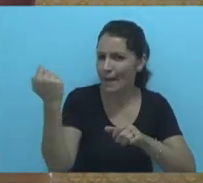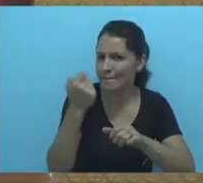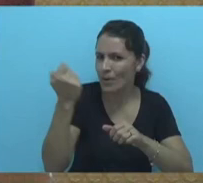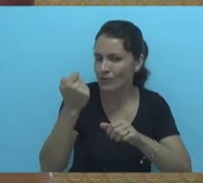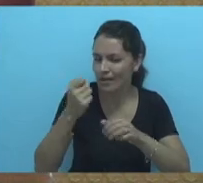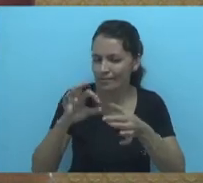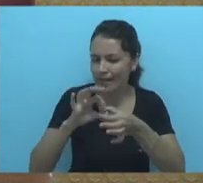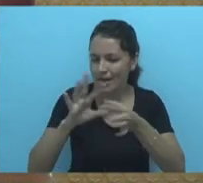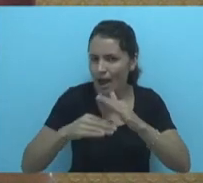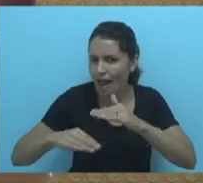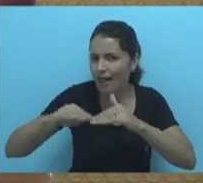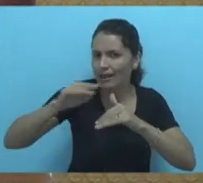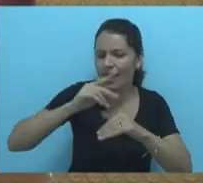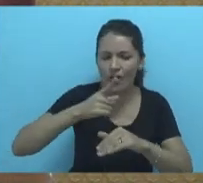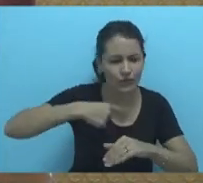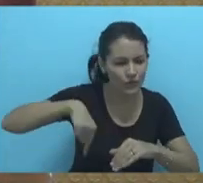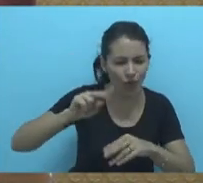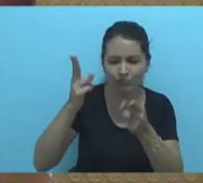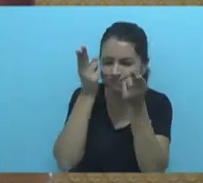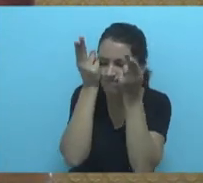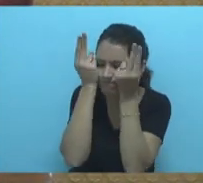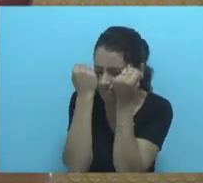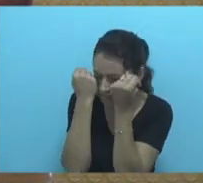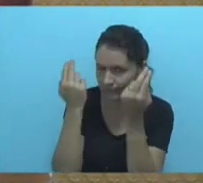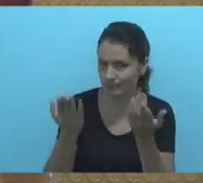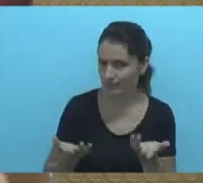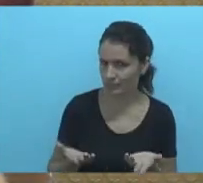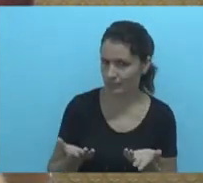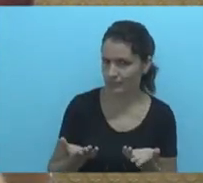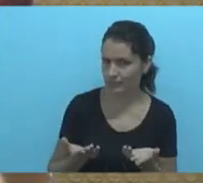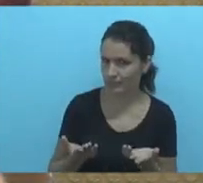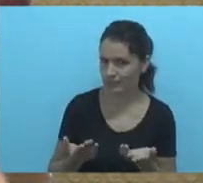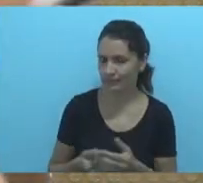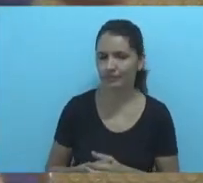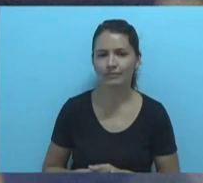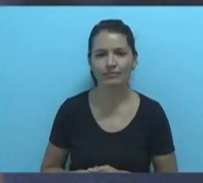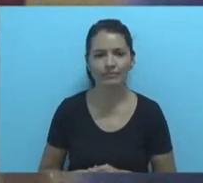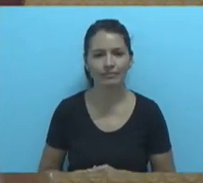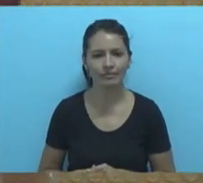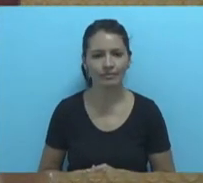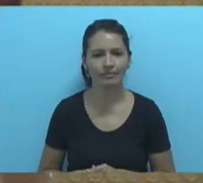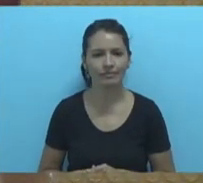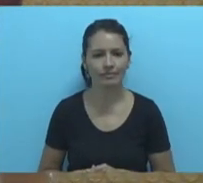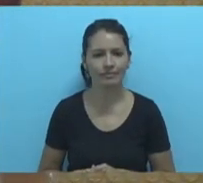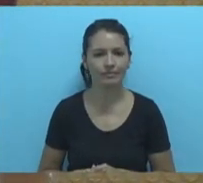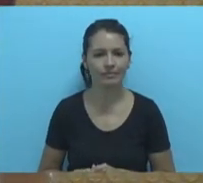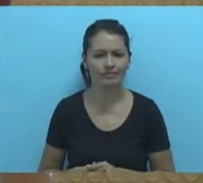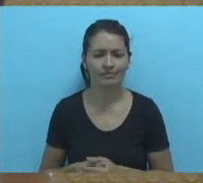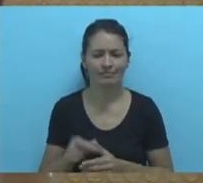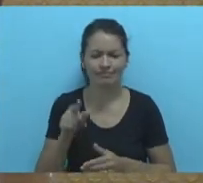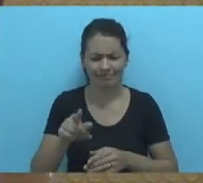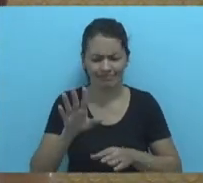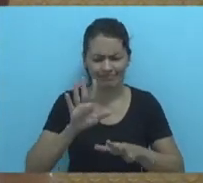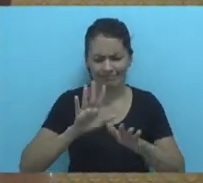y que la democracia debe aceptar los privilegios de los señores feudales. Y esa es una fenomenal construcción